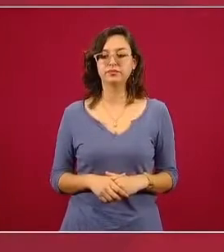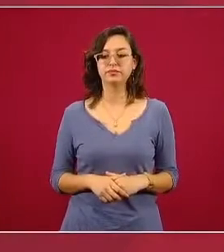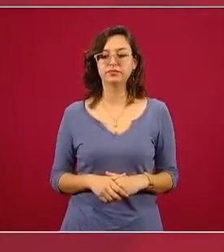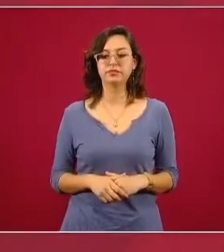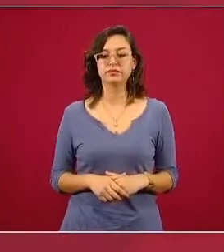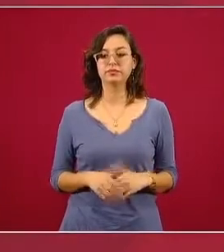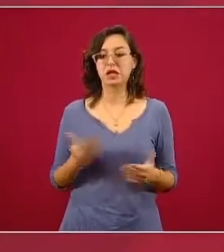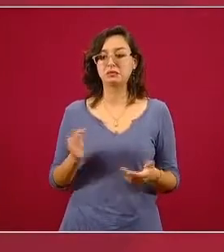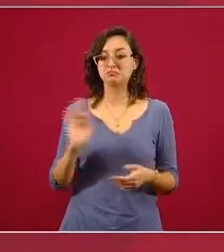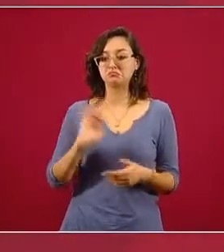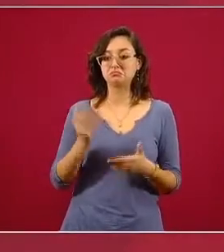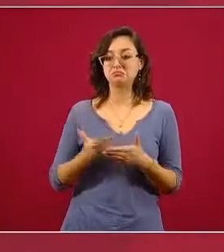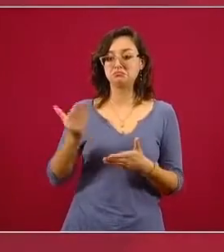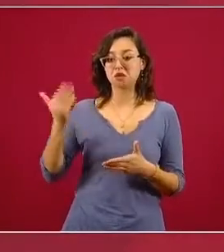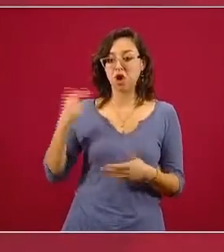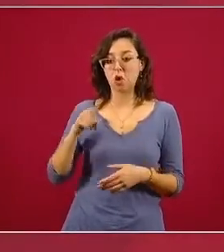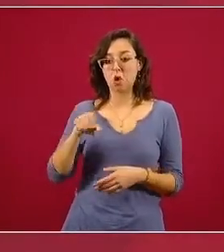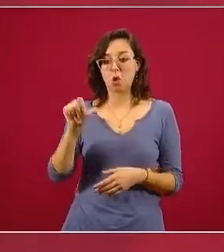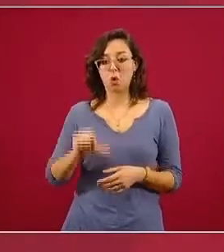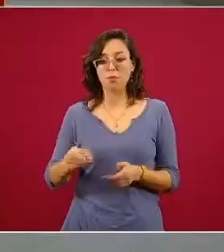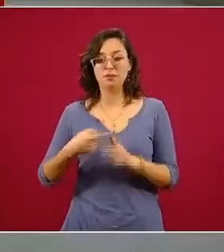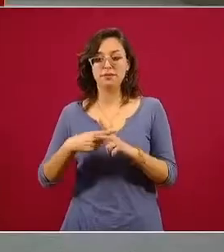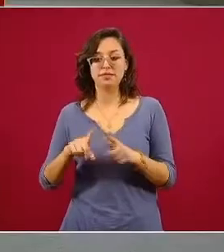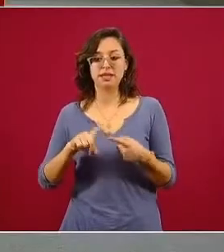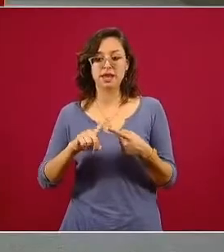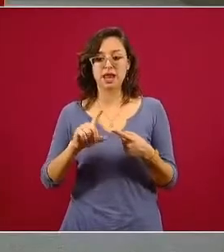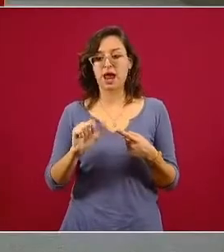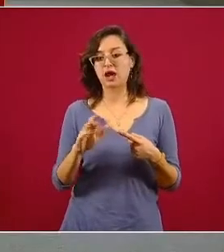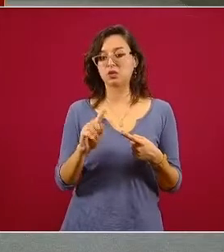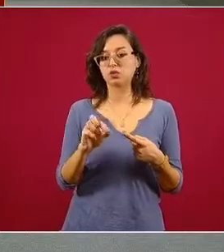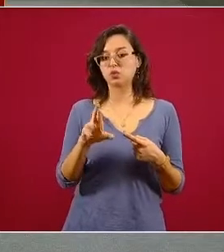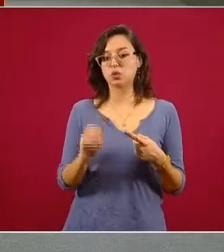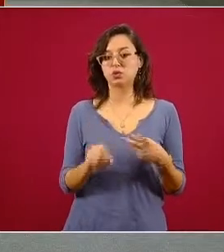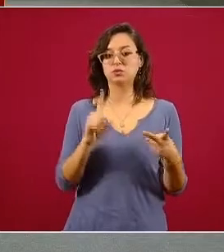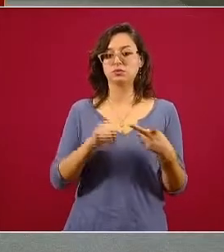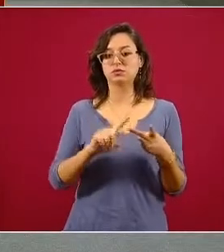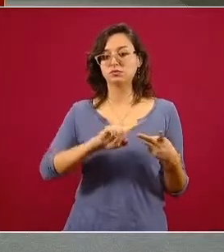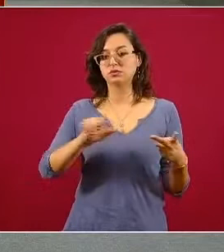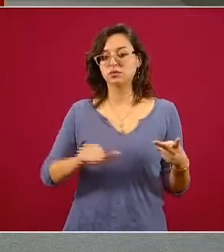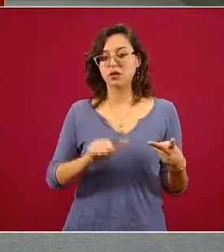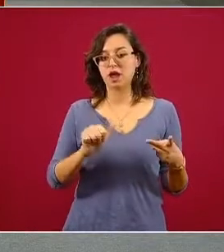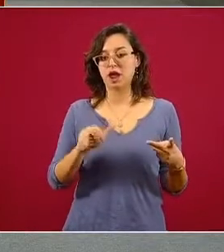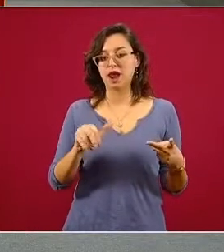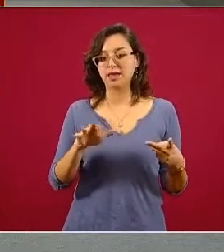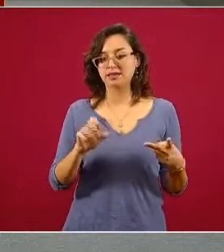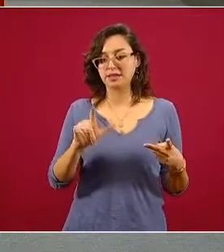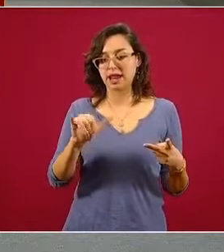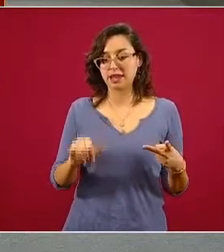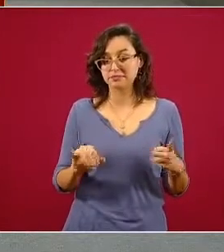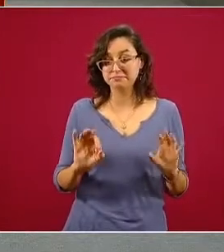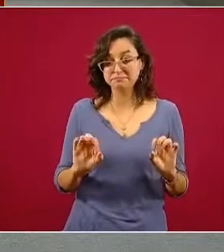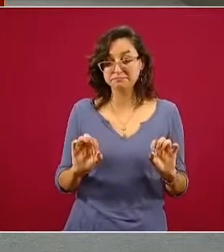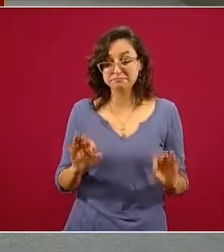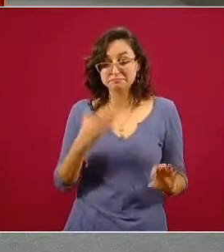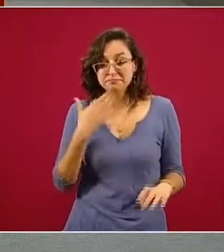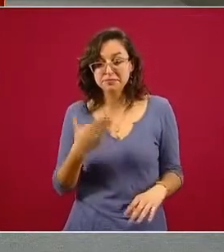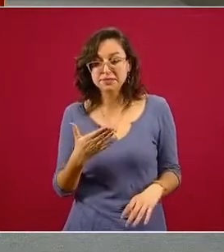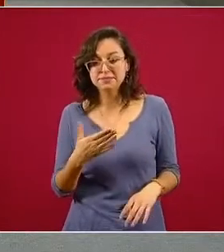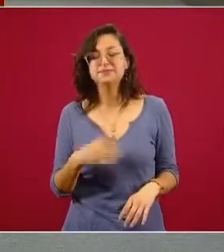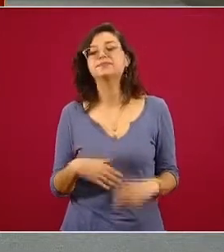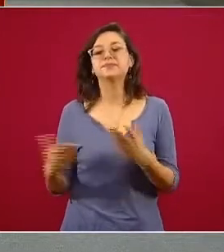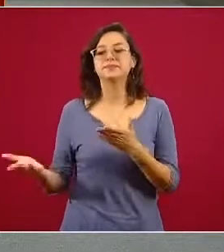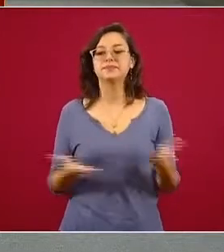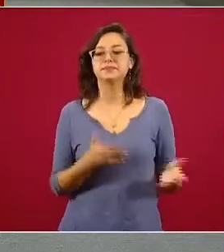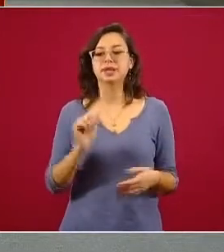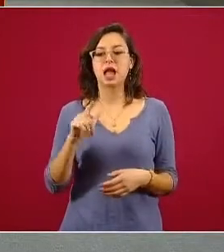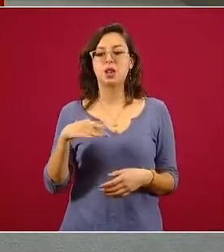pendientes de días previos. Hoy va a empezar Arturo y luego Araceli Aranday. ¿Les parece bien? Le pido al doctor Alomía si es tan